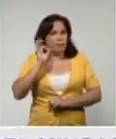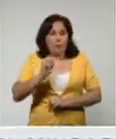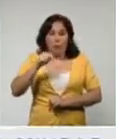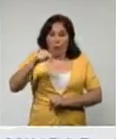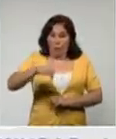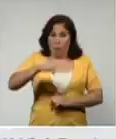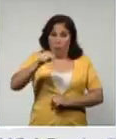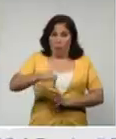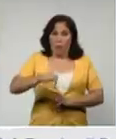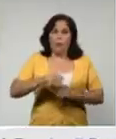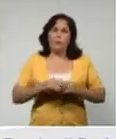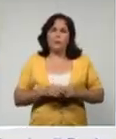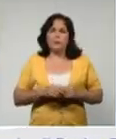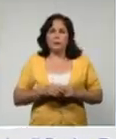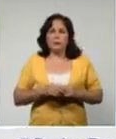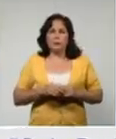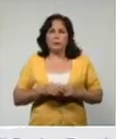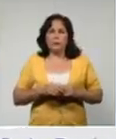país con